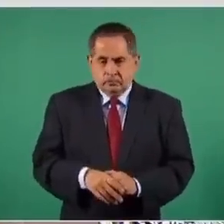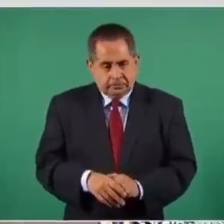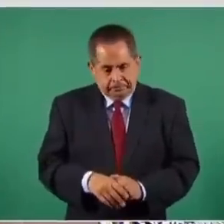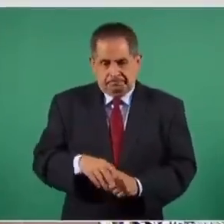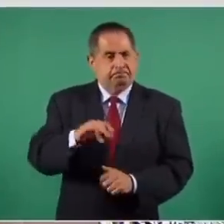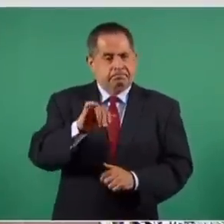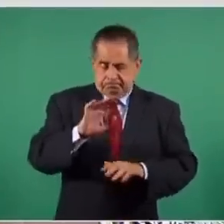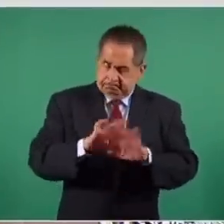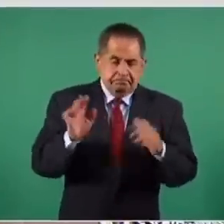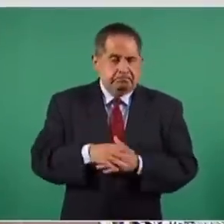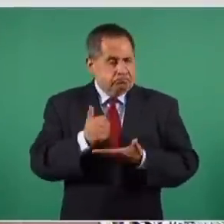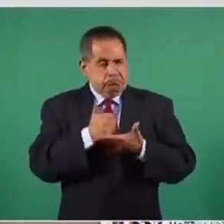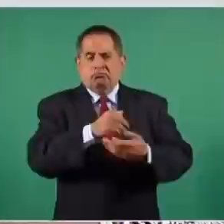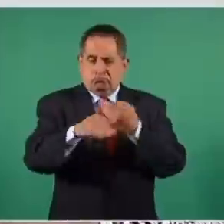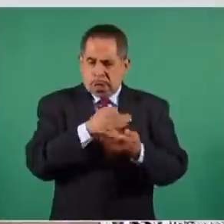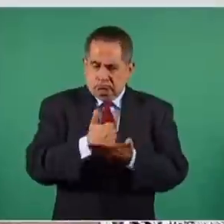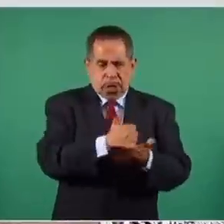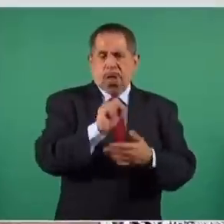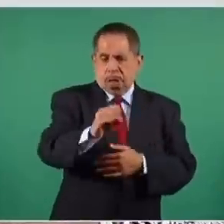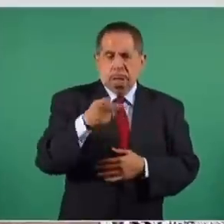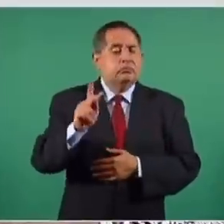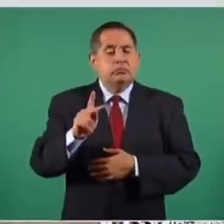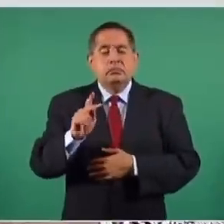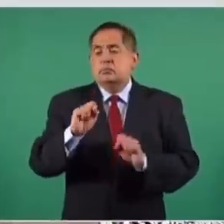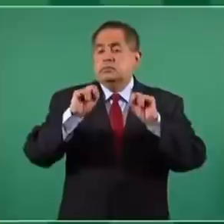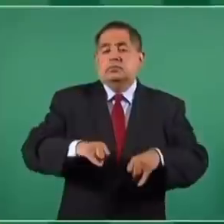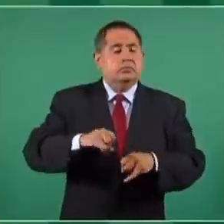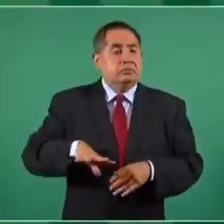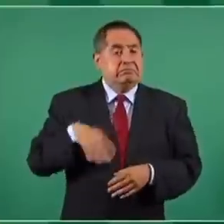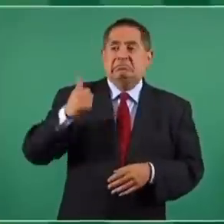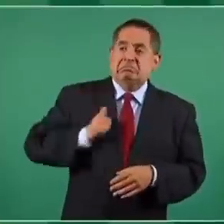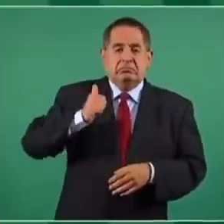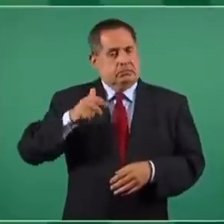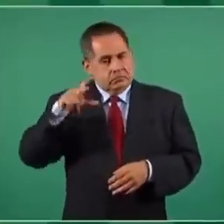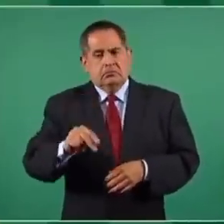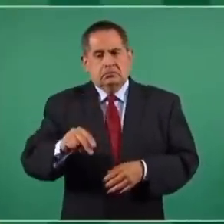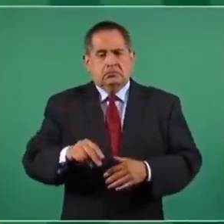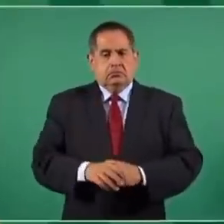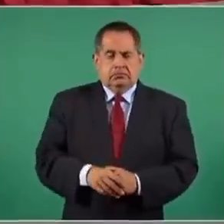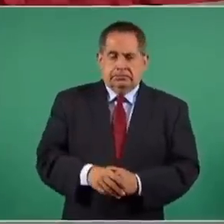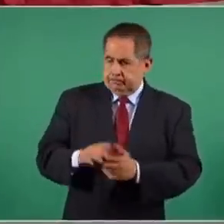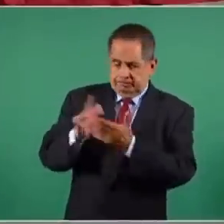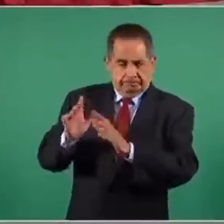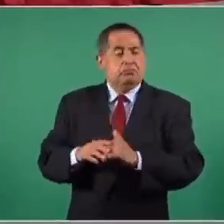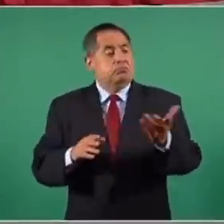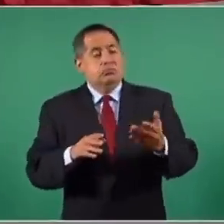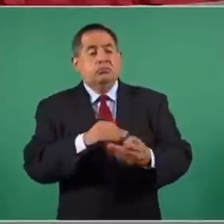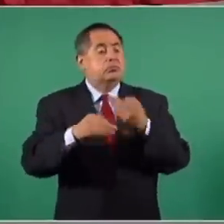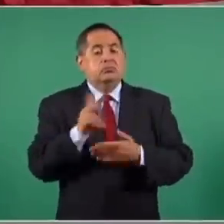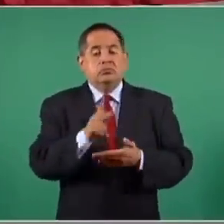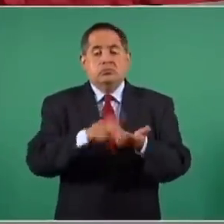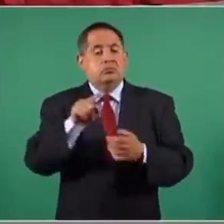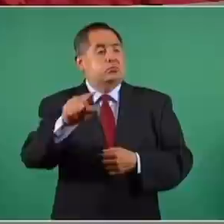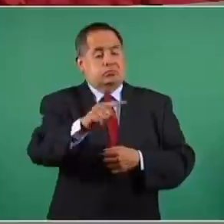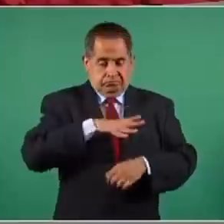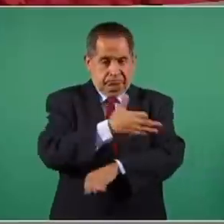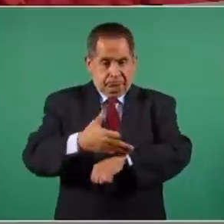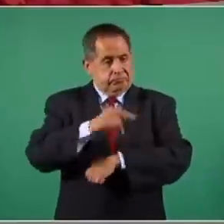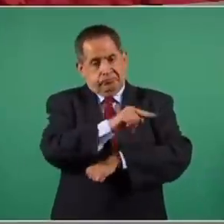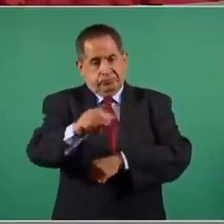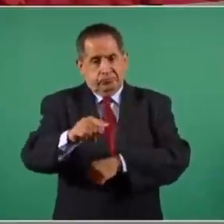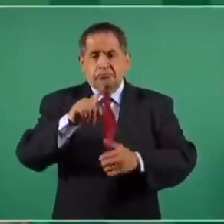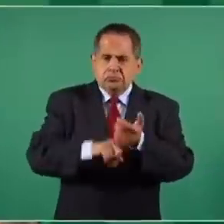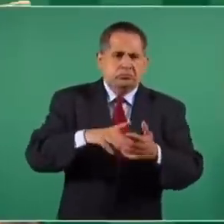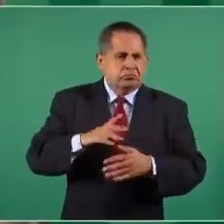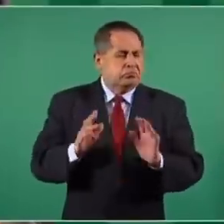sí, ayudar en todo, pero que no haya abusos. Gracias. Entonces, en todos los pueblos hay familias